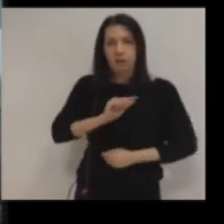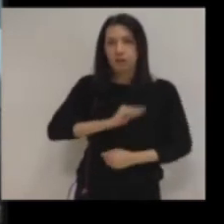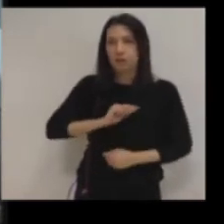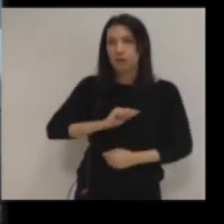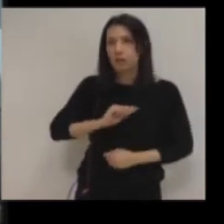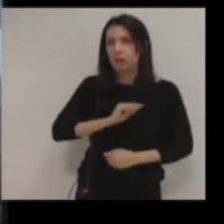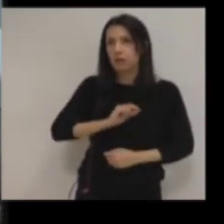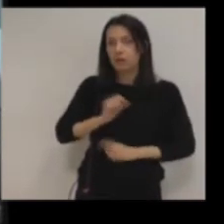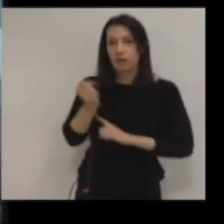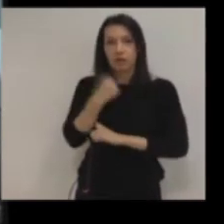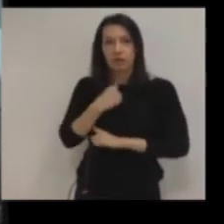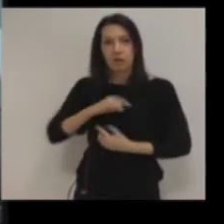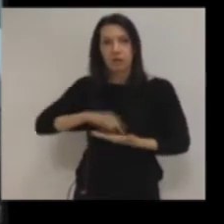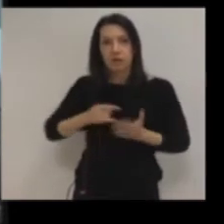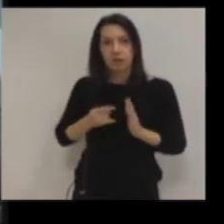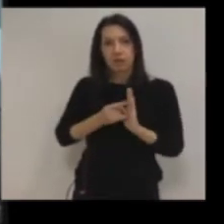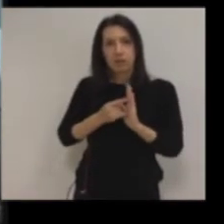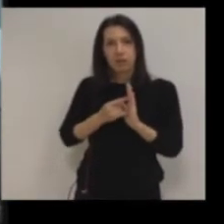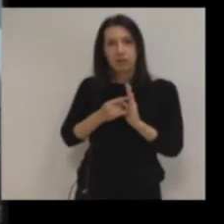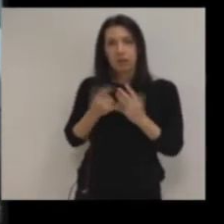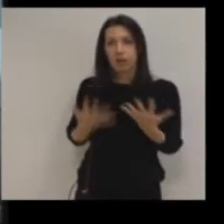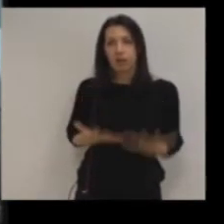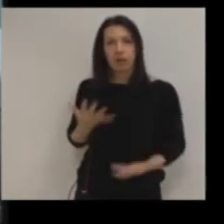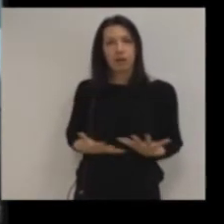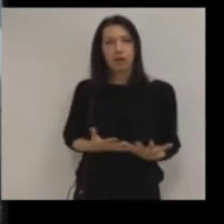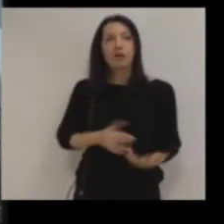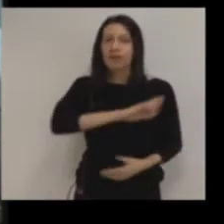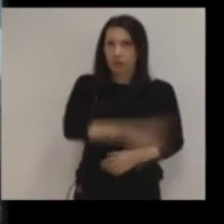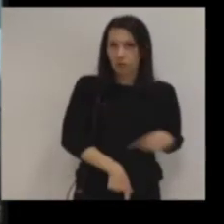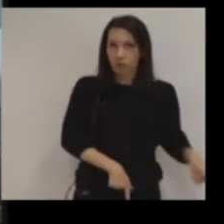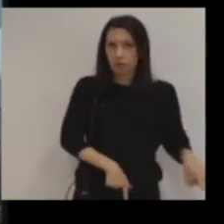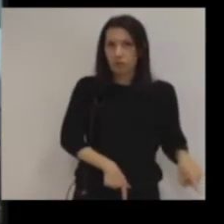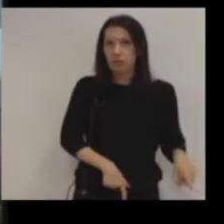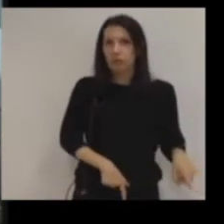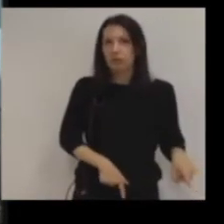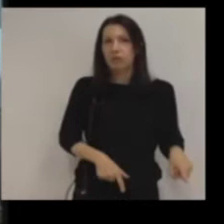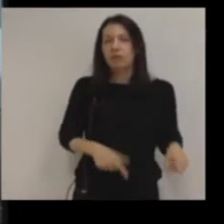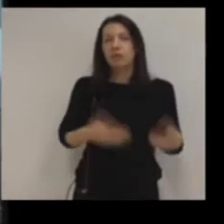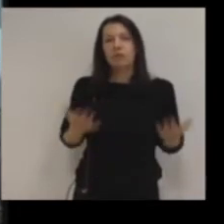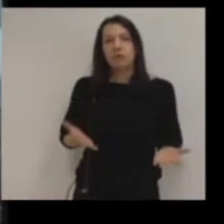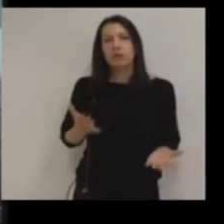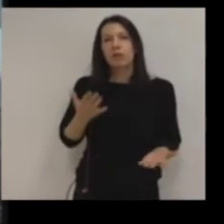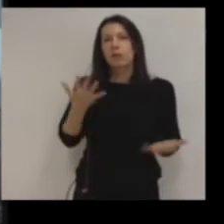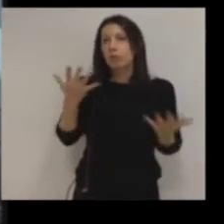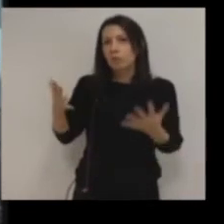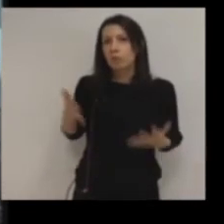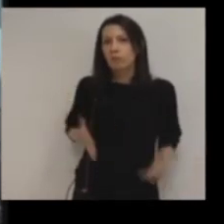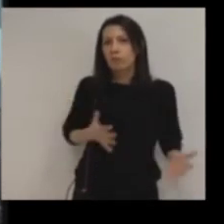el sistema y que frente a esa indefensión el ciudadano tiene razón. Yo creo lo mismo, ¿dónde